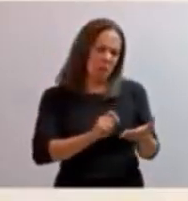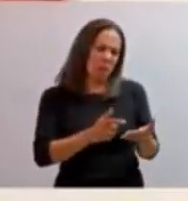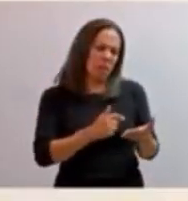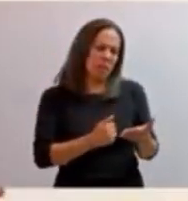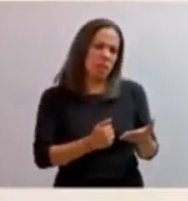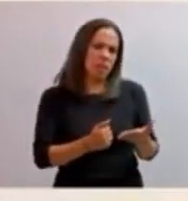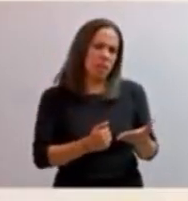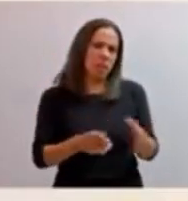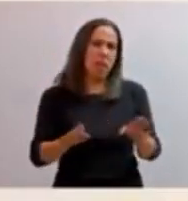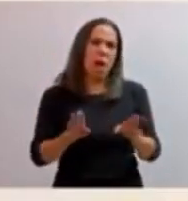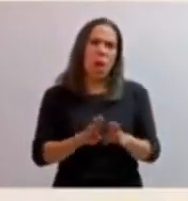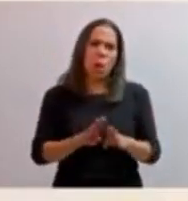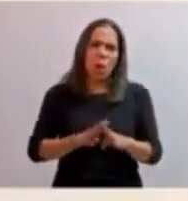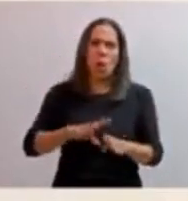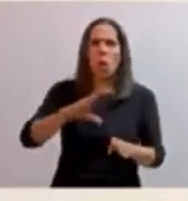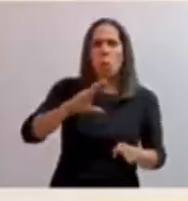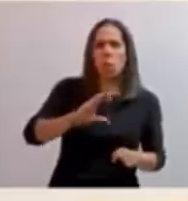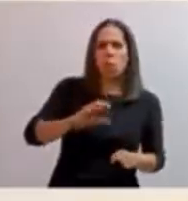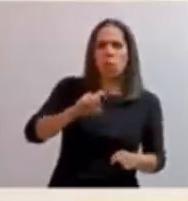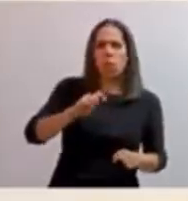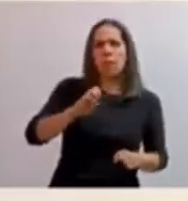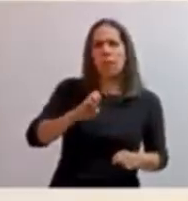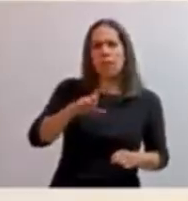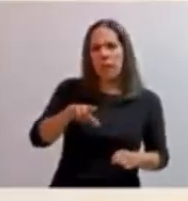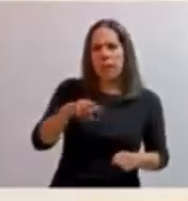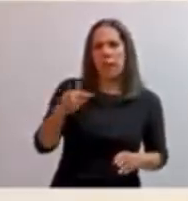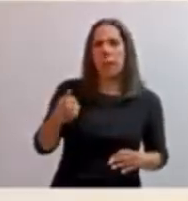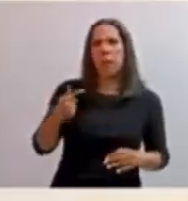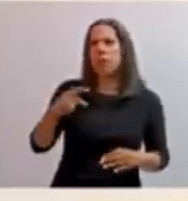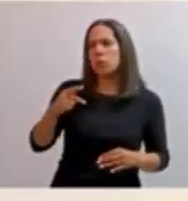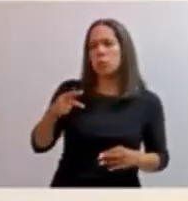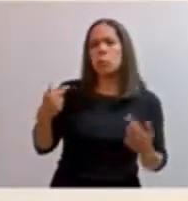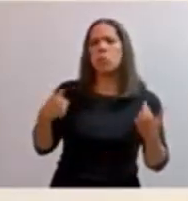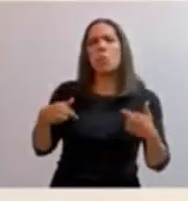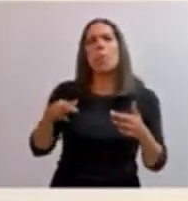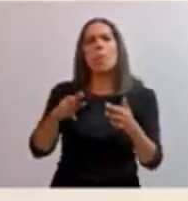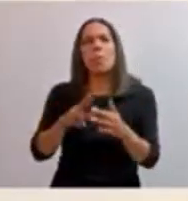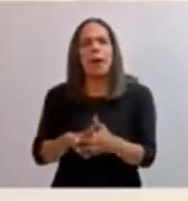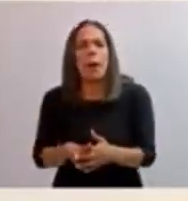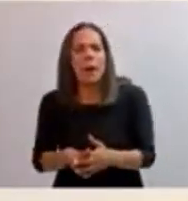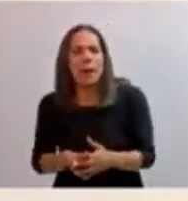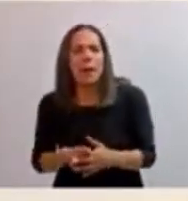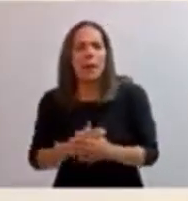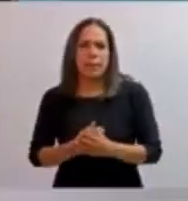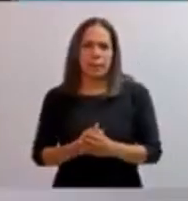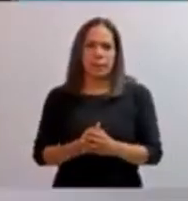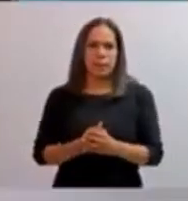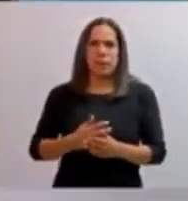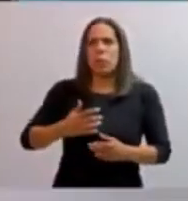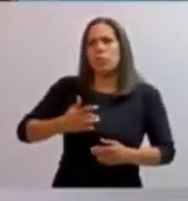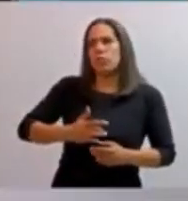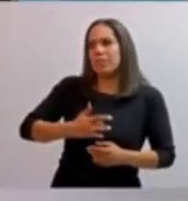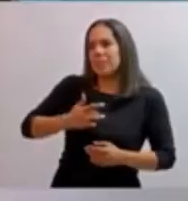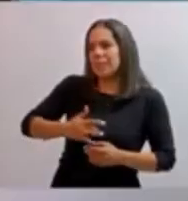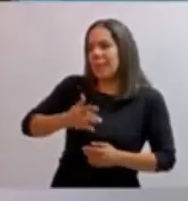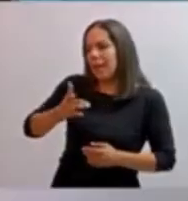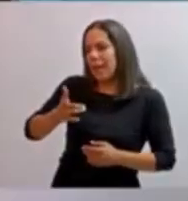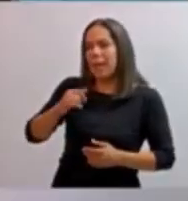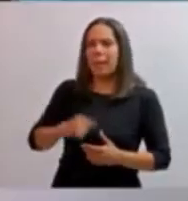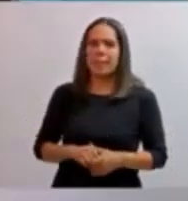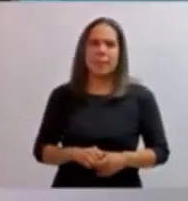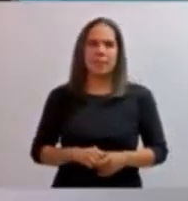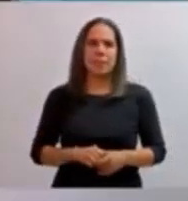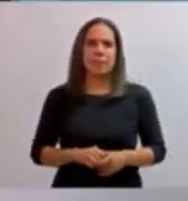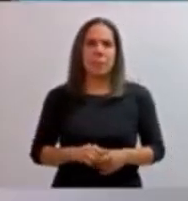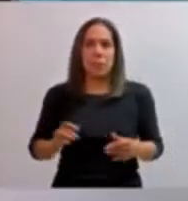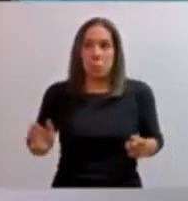que habían vivido unos días antes con sus maestros para responder a las preguntas que eran cómo me sentí, qué me